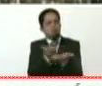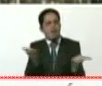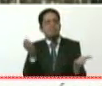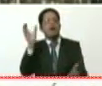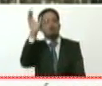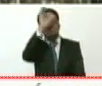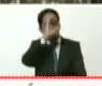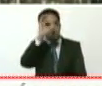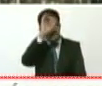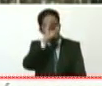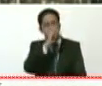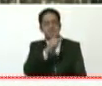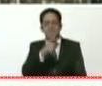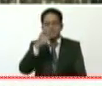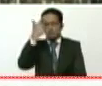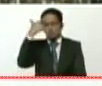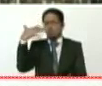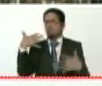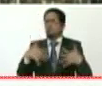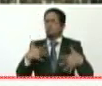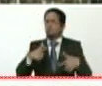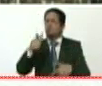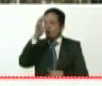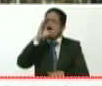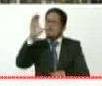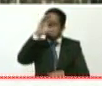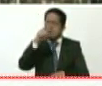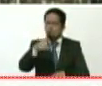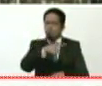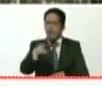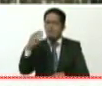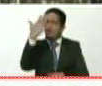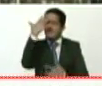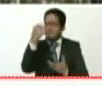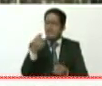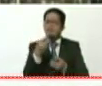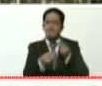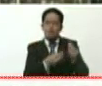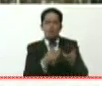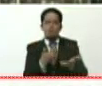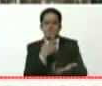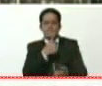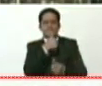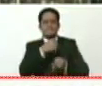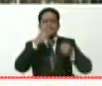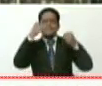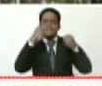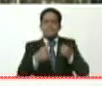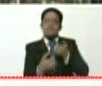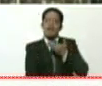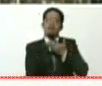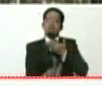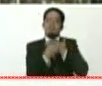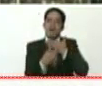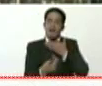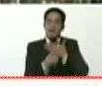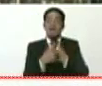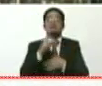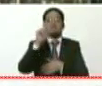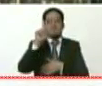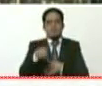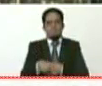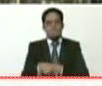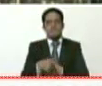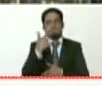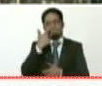del pueblo de Venezuela para entender estos ataques, para resistir y para encararlos, y que nuestra